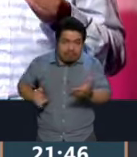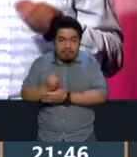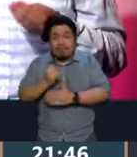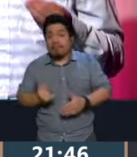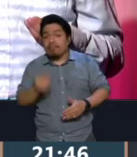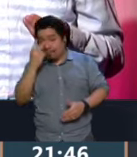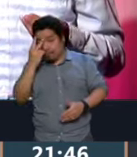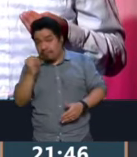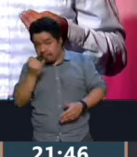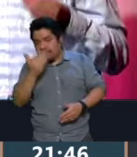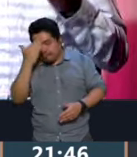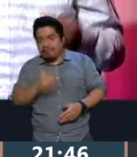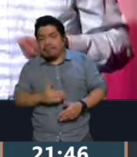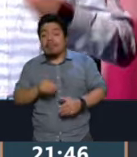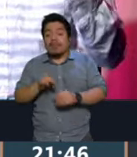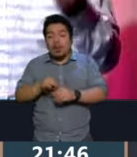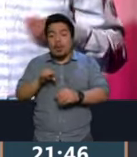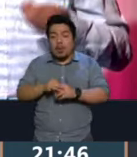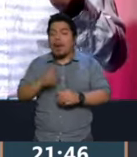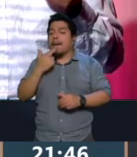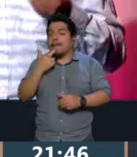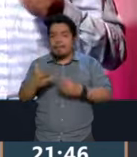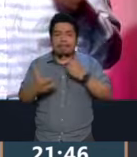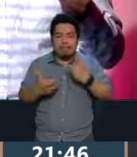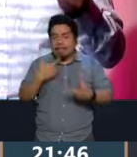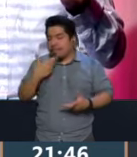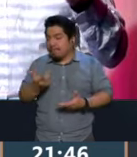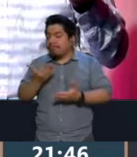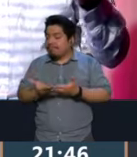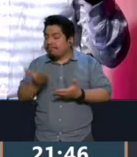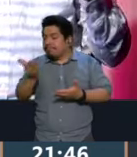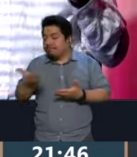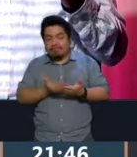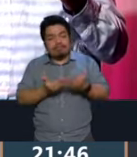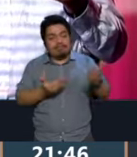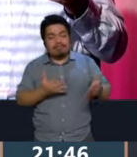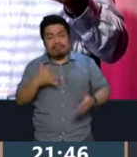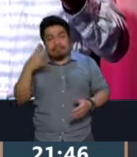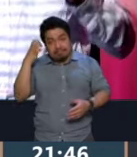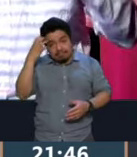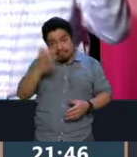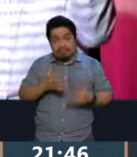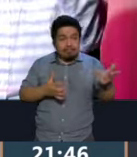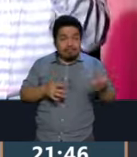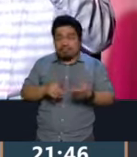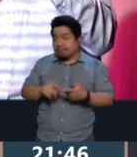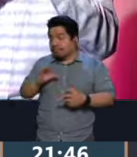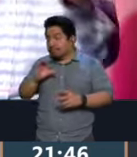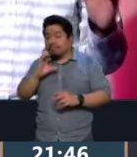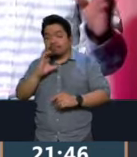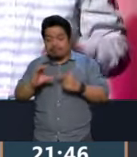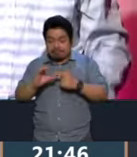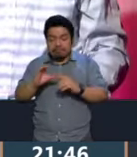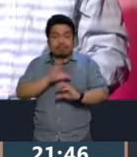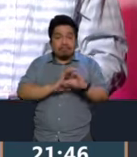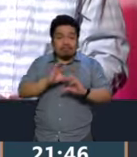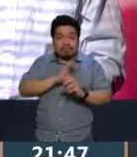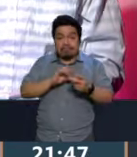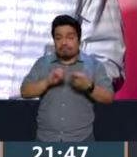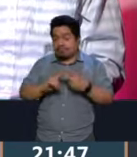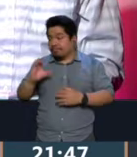que estoy seguro que votarán por la mejor propuesta. Ya sabremos que es la C de Claudia y la C de Clara, ¿no? Arriba